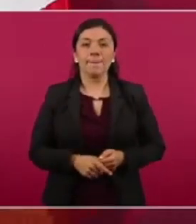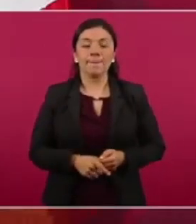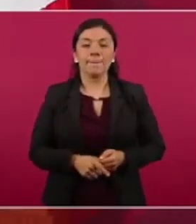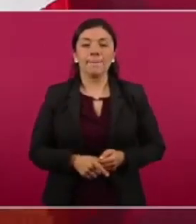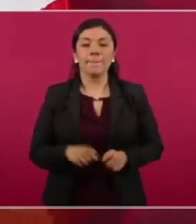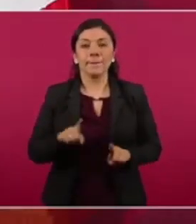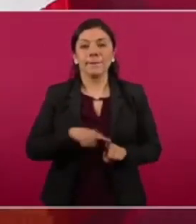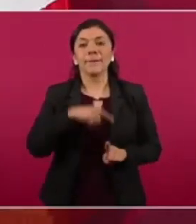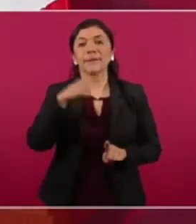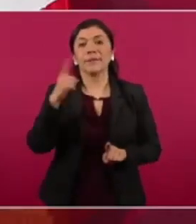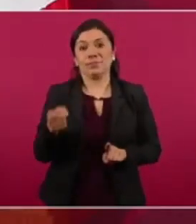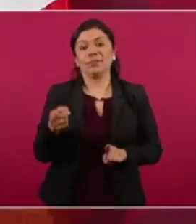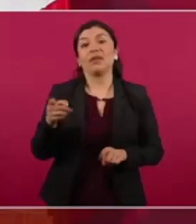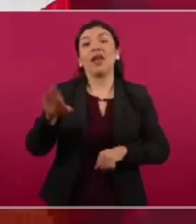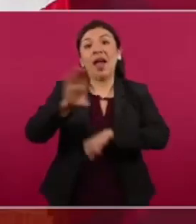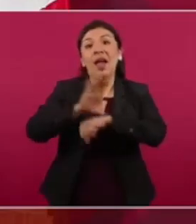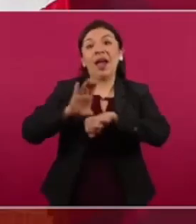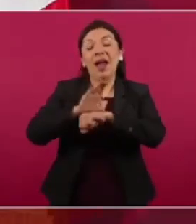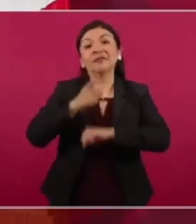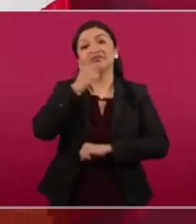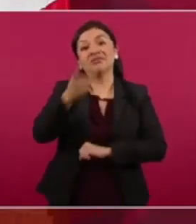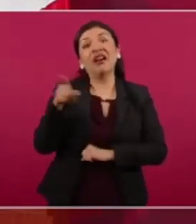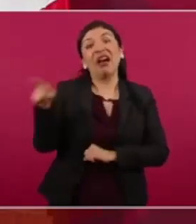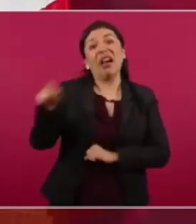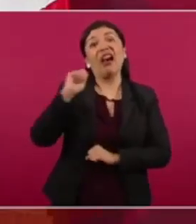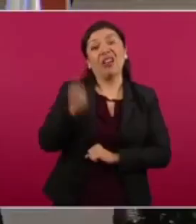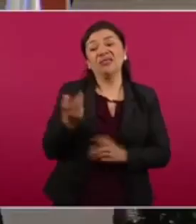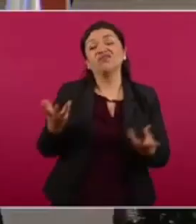Y es un neoliberal.